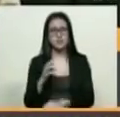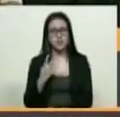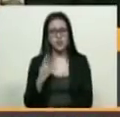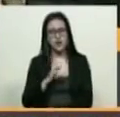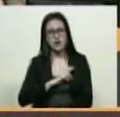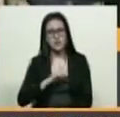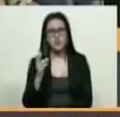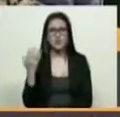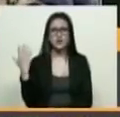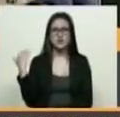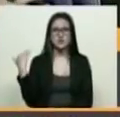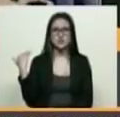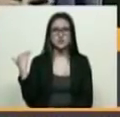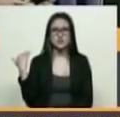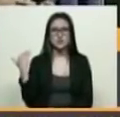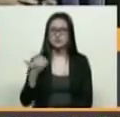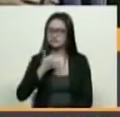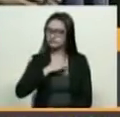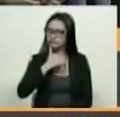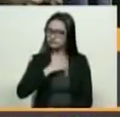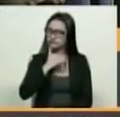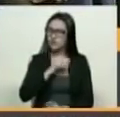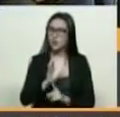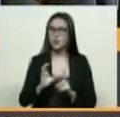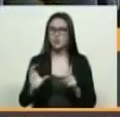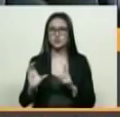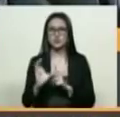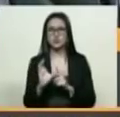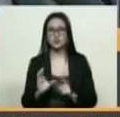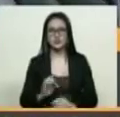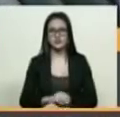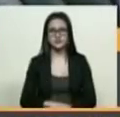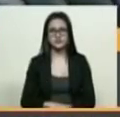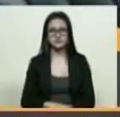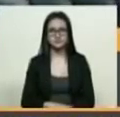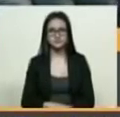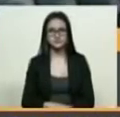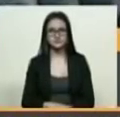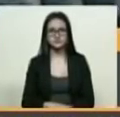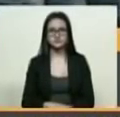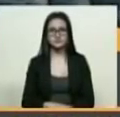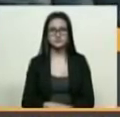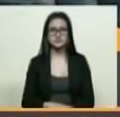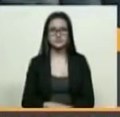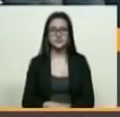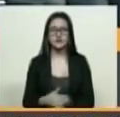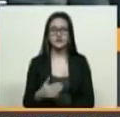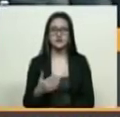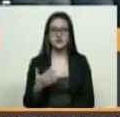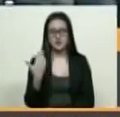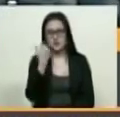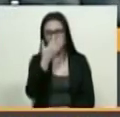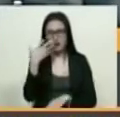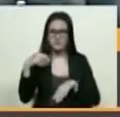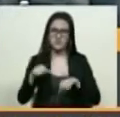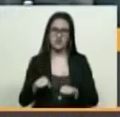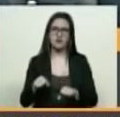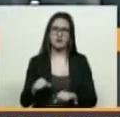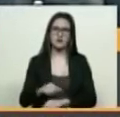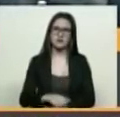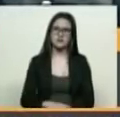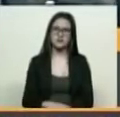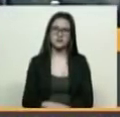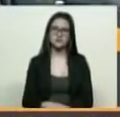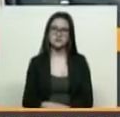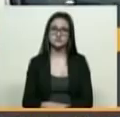fue trinchera de resistencia cultural frente al proyecto capitalista,